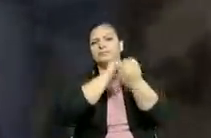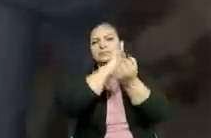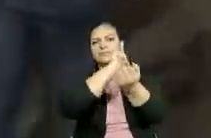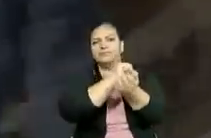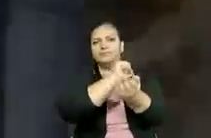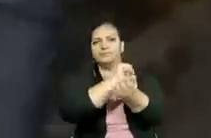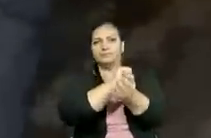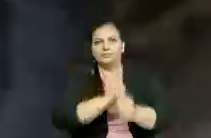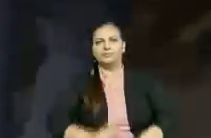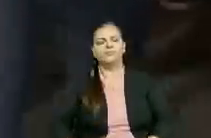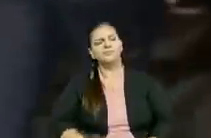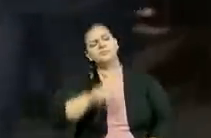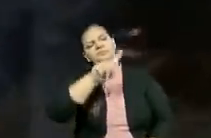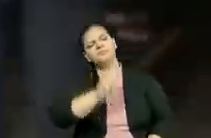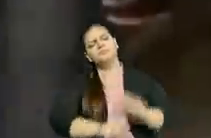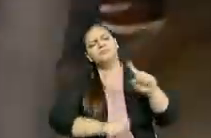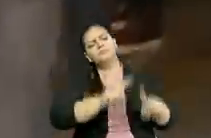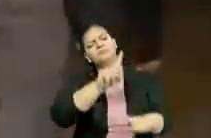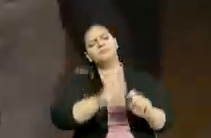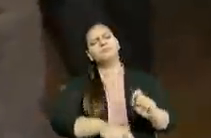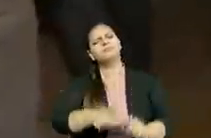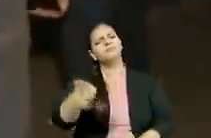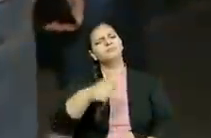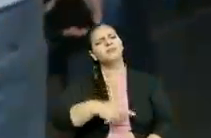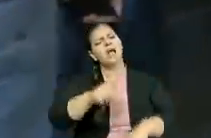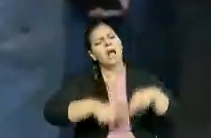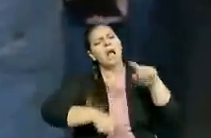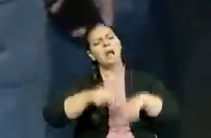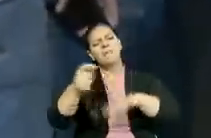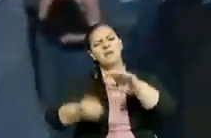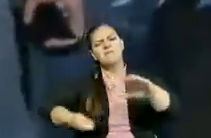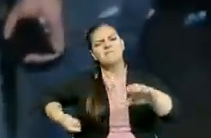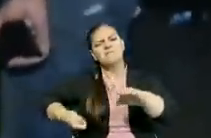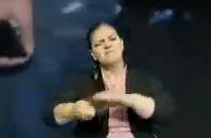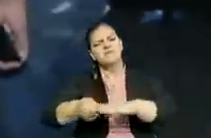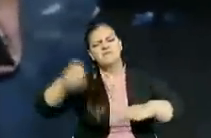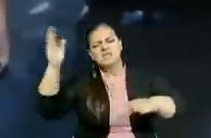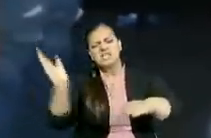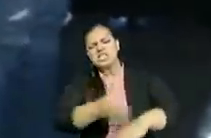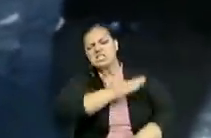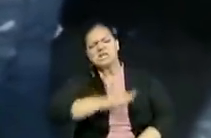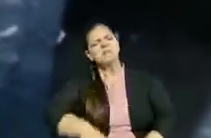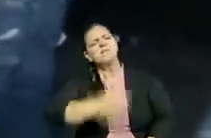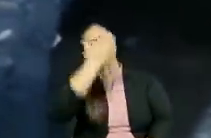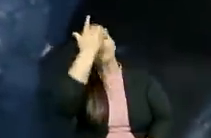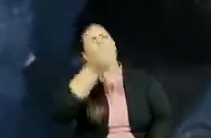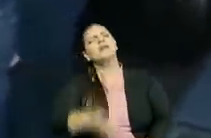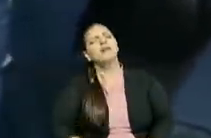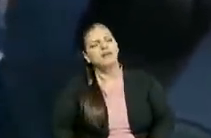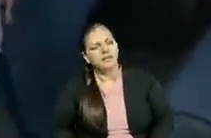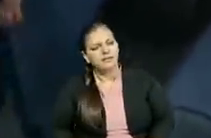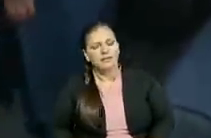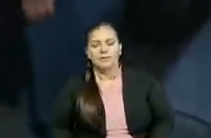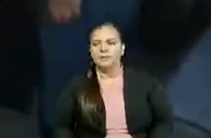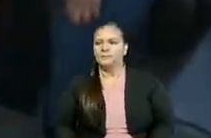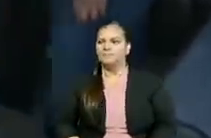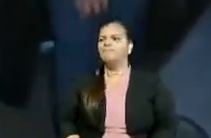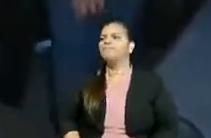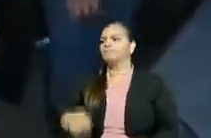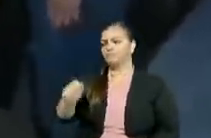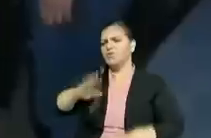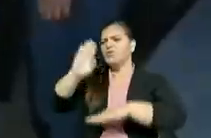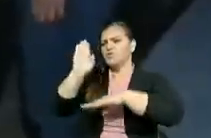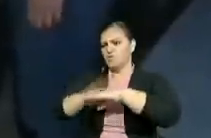lograron detener a la sospechosa. Luego de las indagaciones preliminares, ella habría aceptado la responsabilidad del